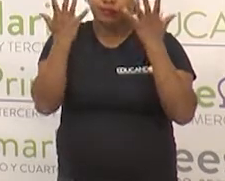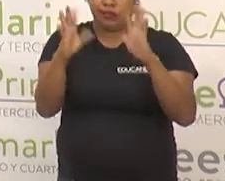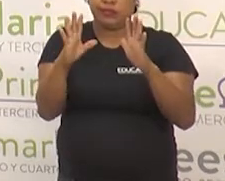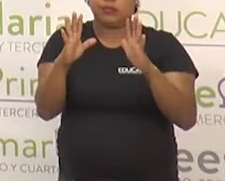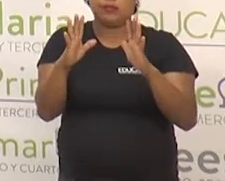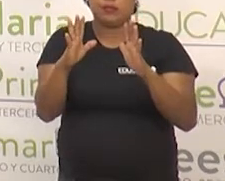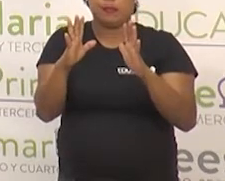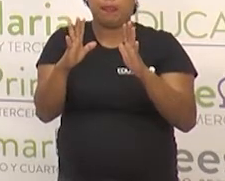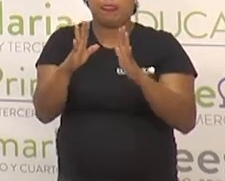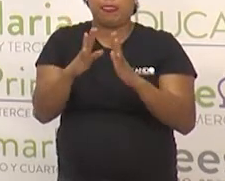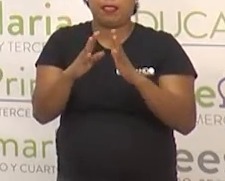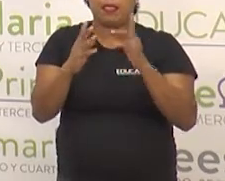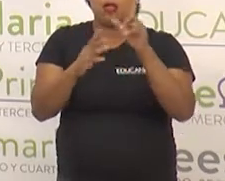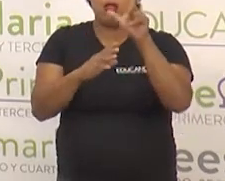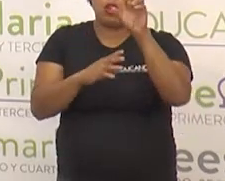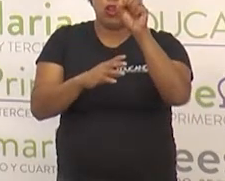palmada.